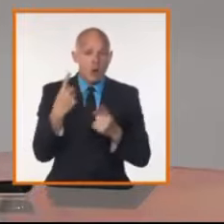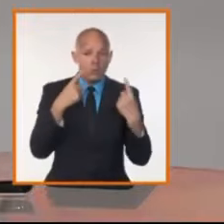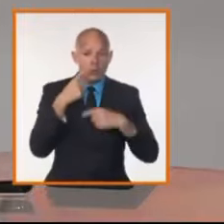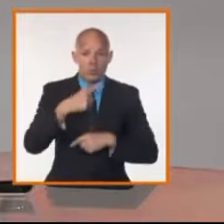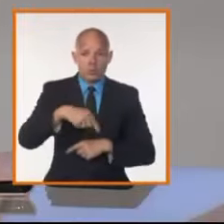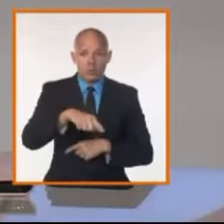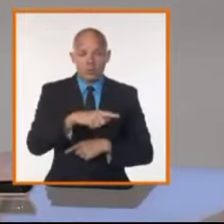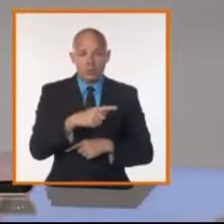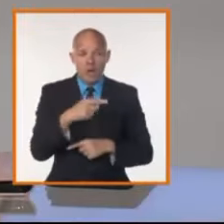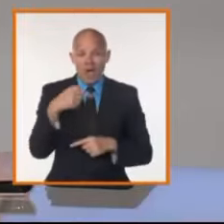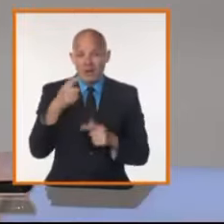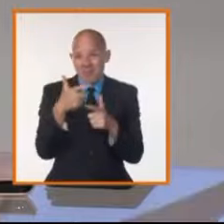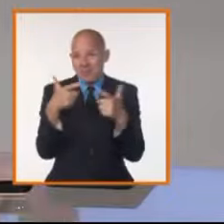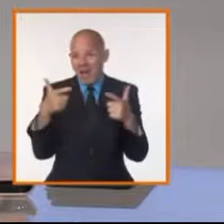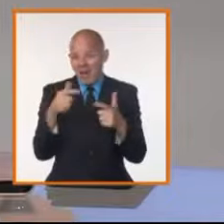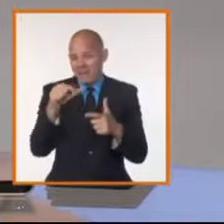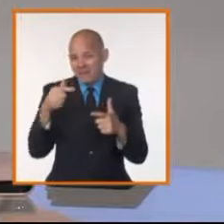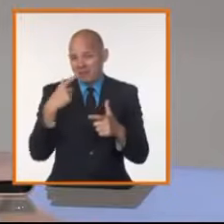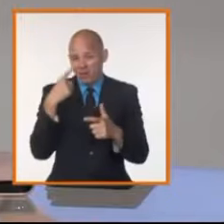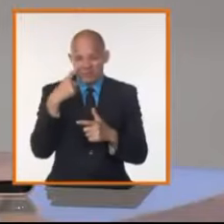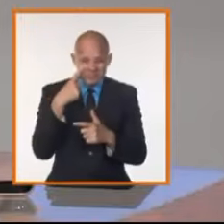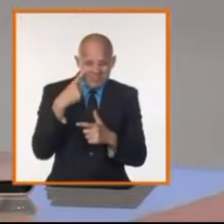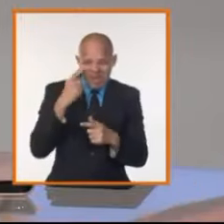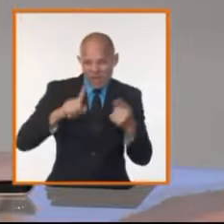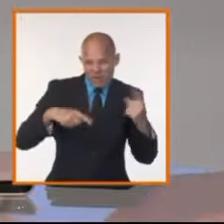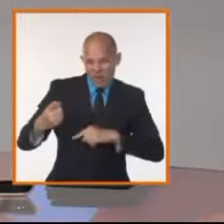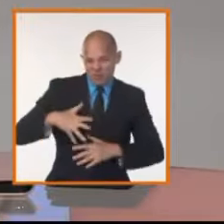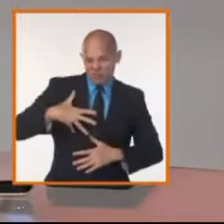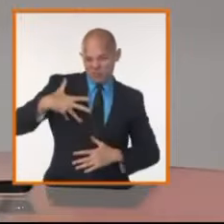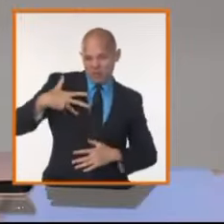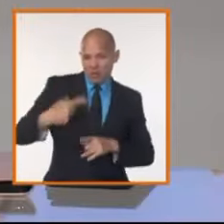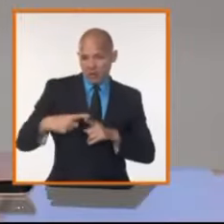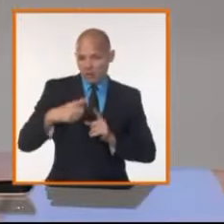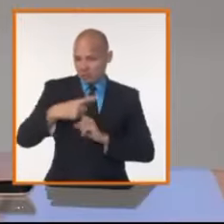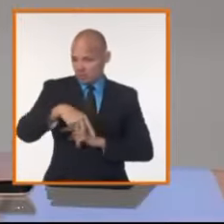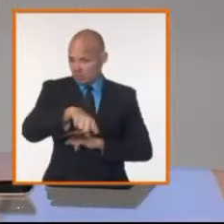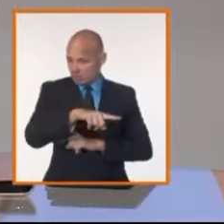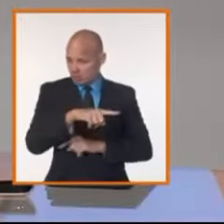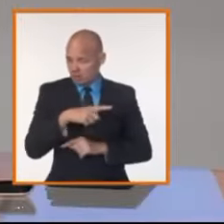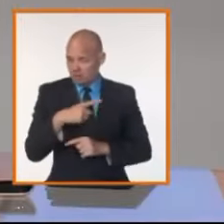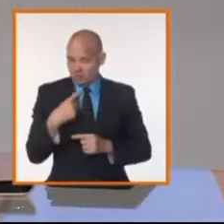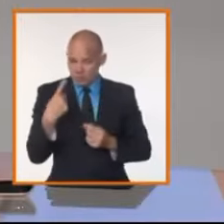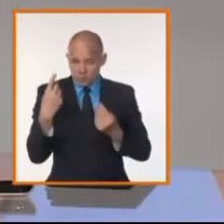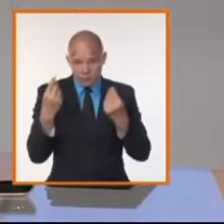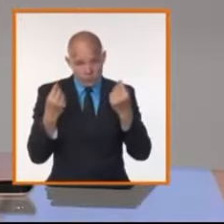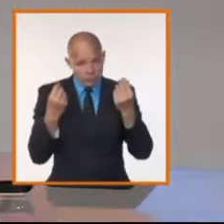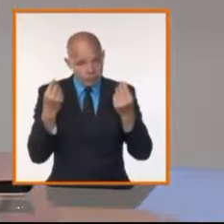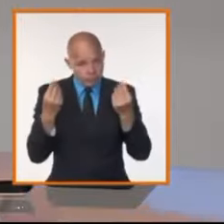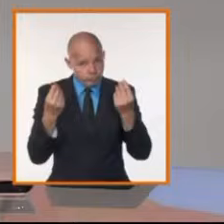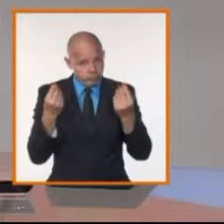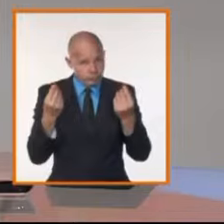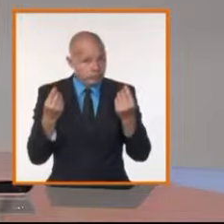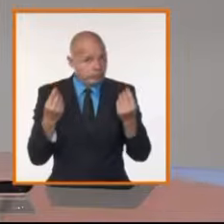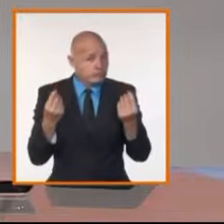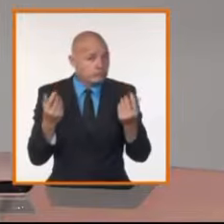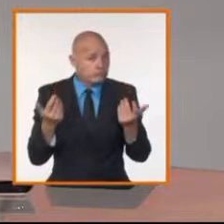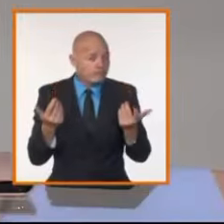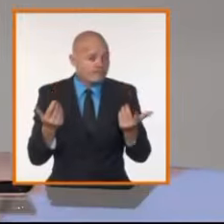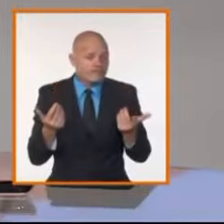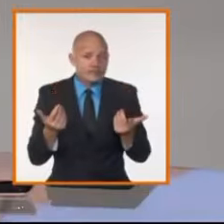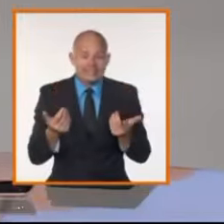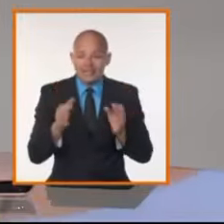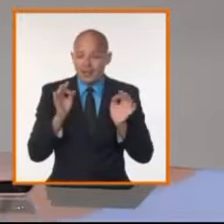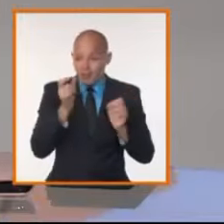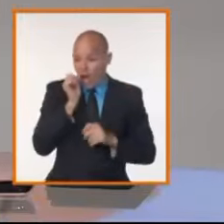incrementa la violencia que es muy muy preocupante en este caso ha ha sido objeto de